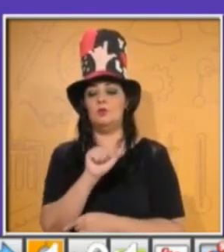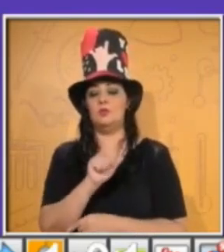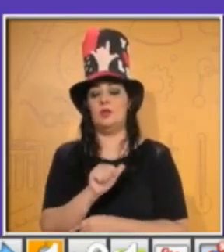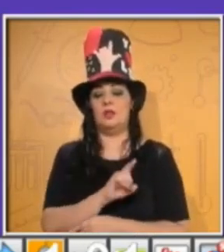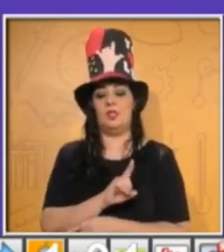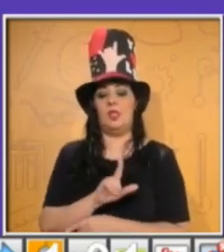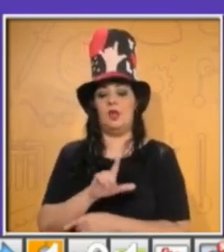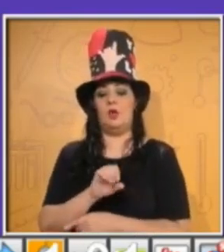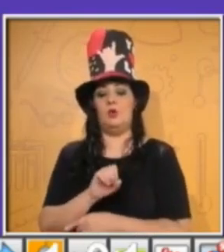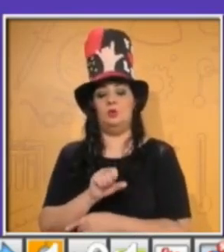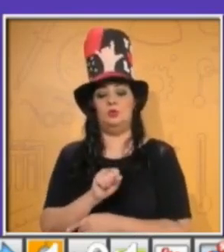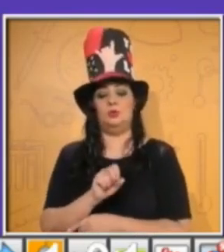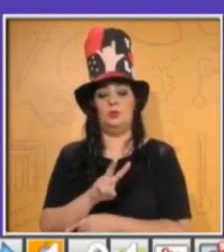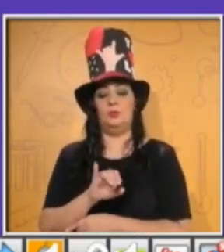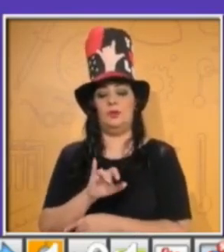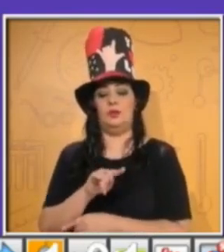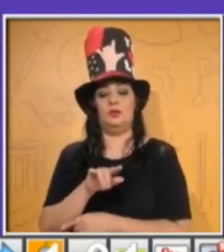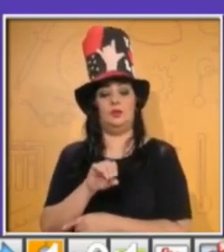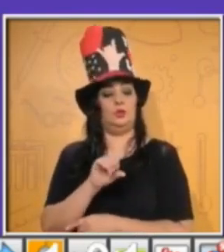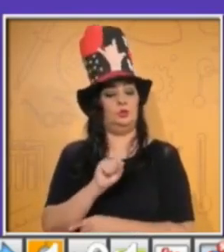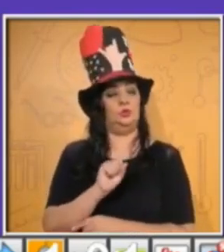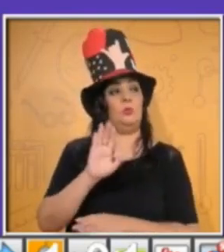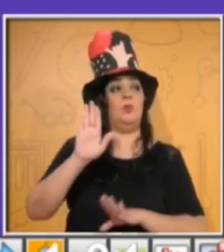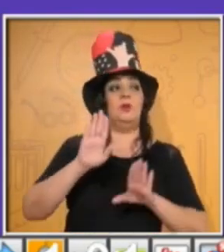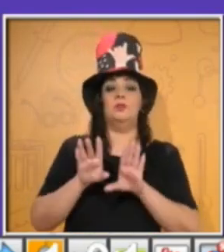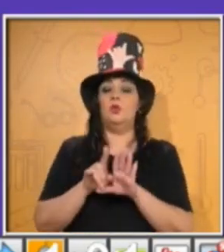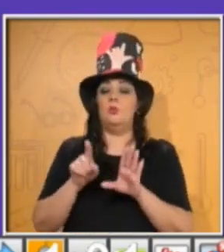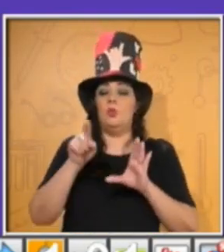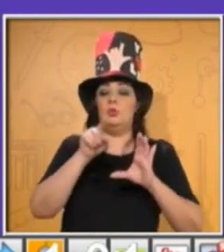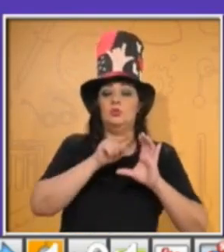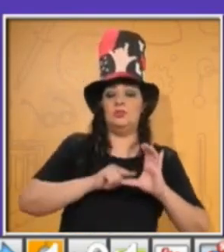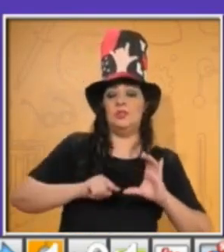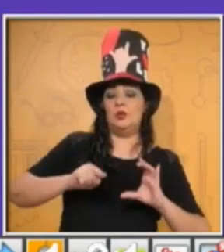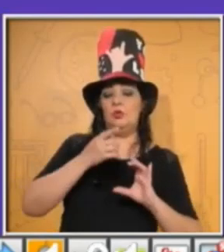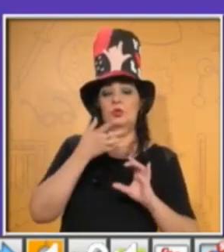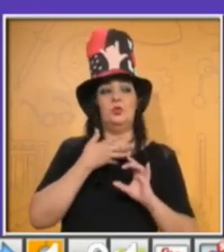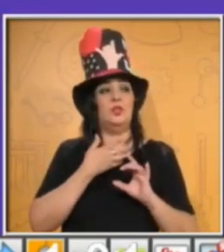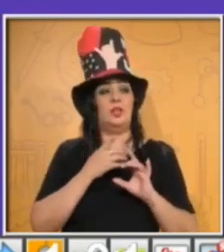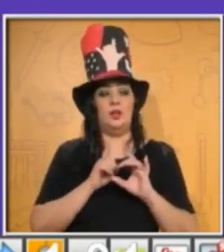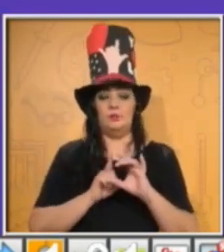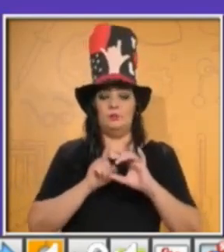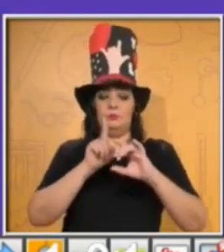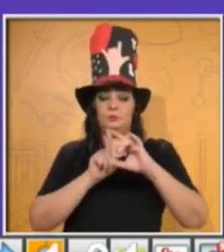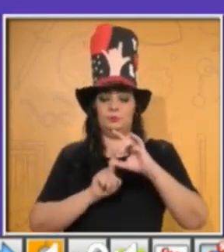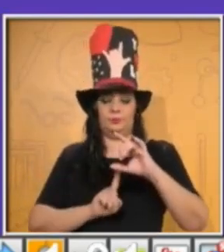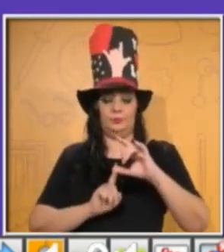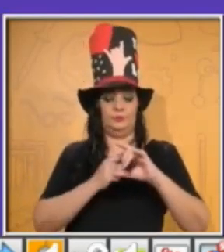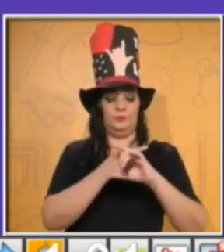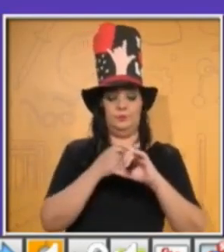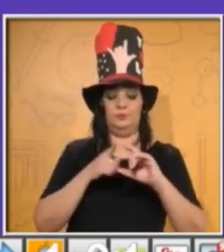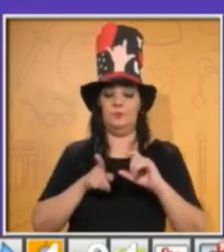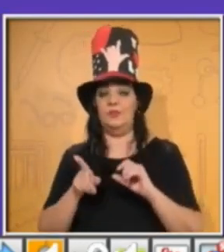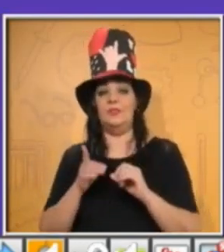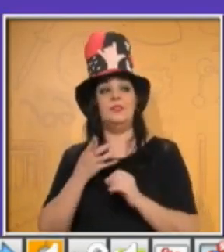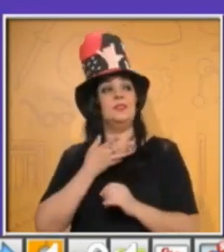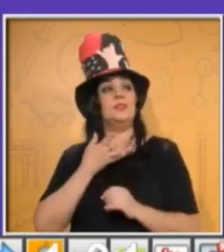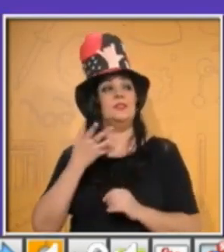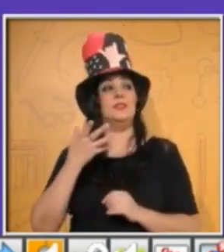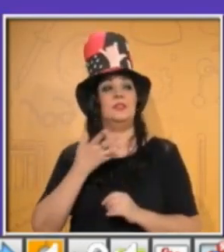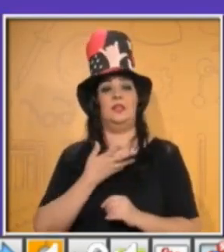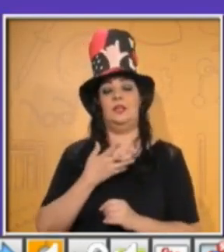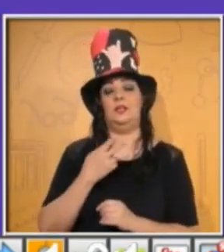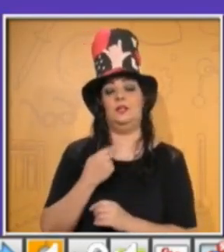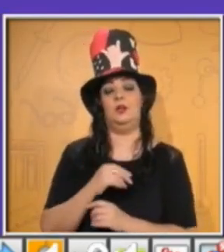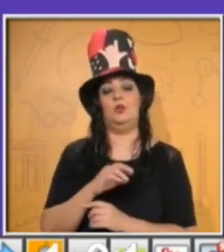los vientos es un símbolo en forma de círculo que tiene marcado alrededor los rumbos en que se divide su circunferencia del